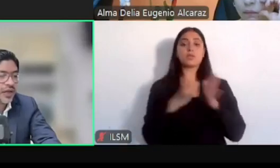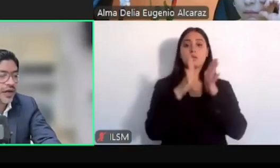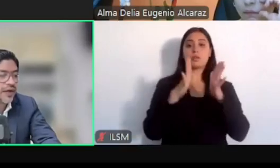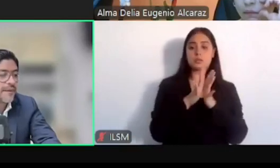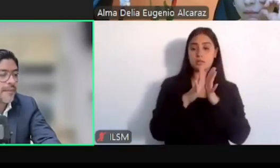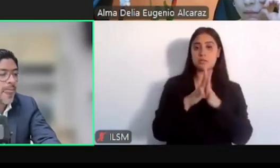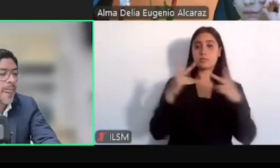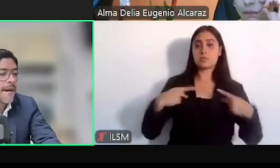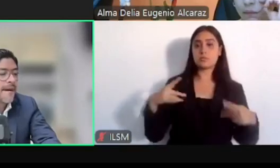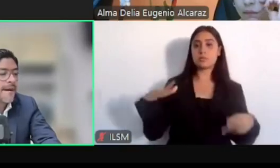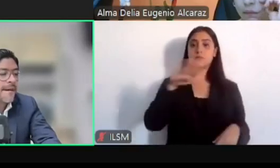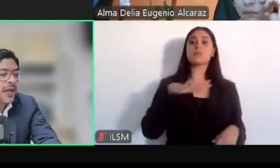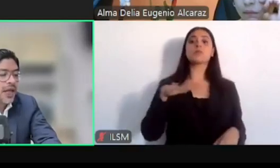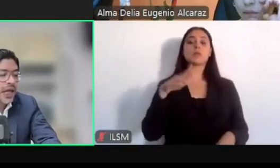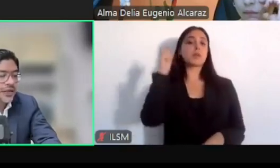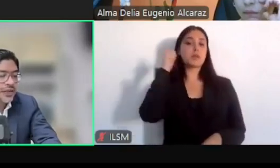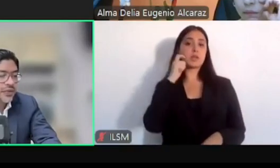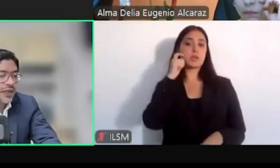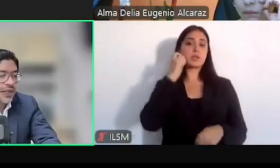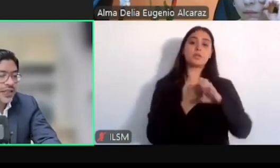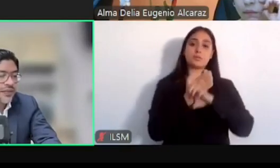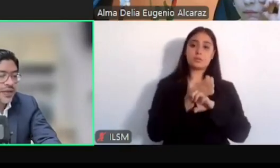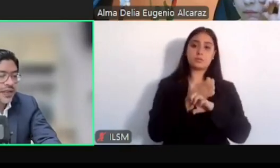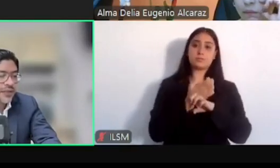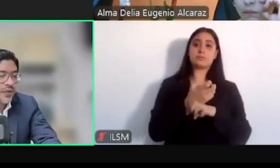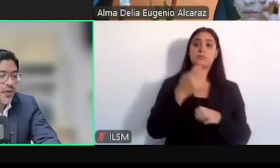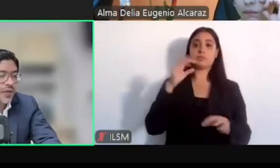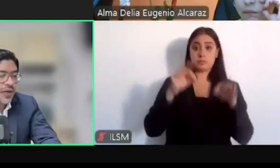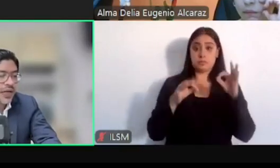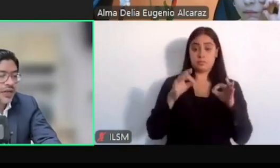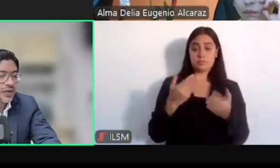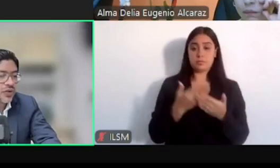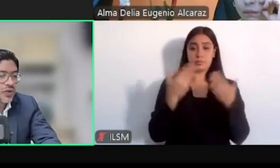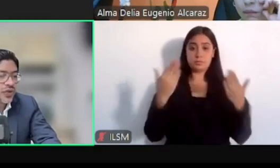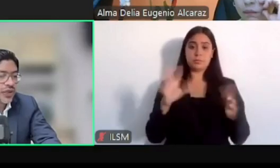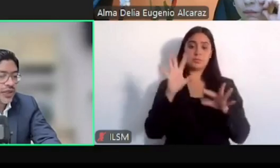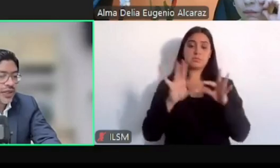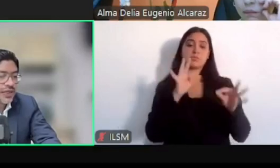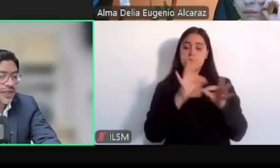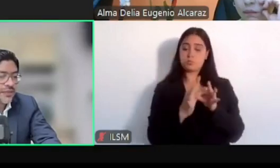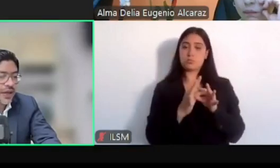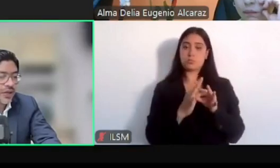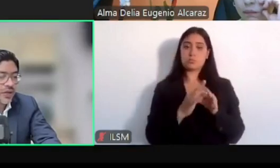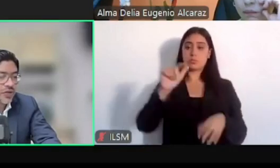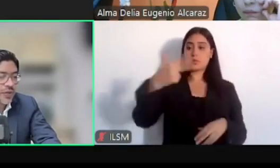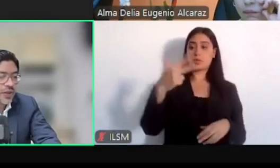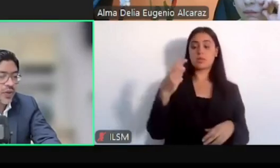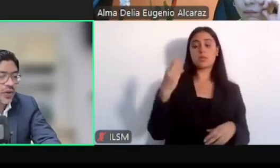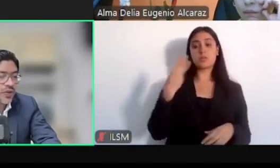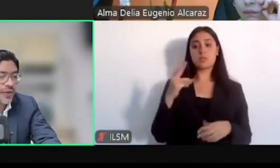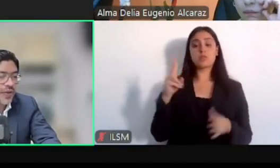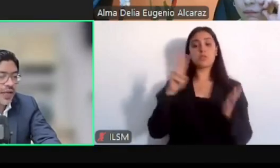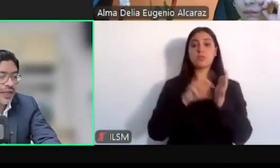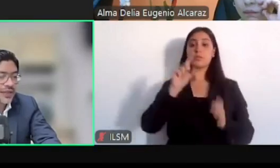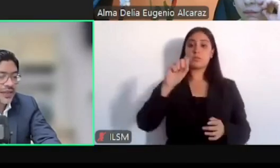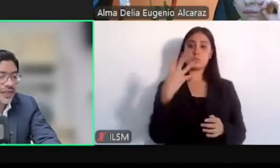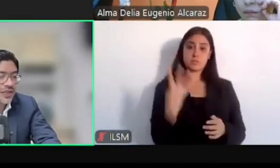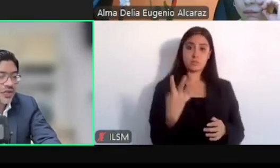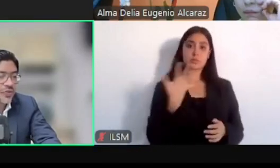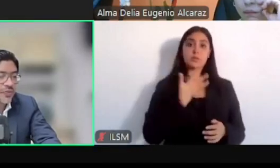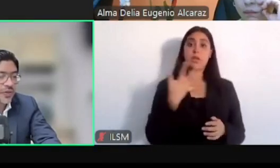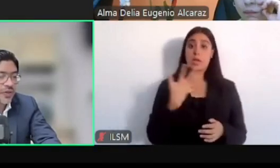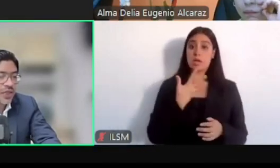de Guerrero este tribunal estima tender por cumplida la resolución del 13 de mayo del 2024 en la que se